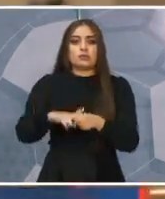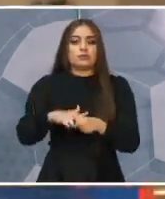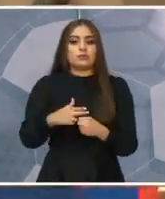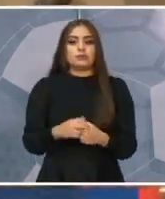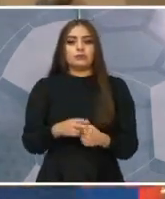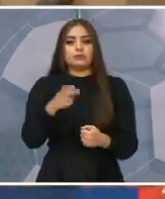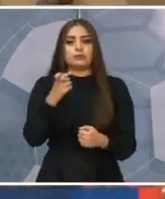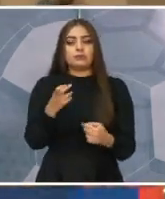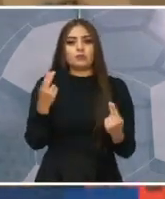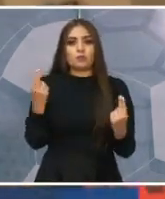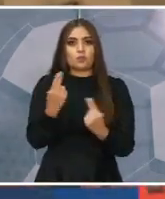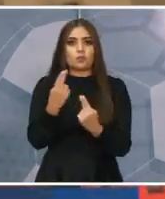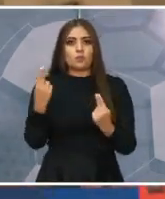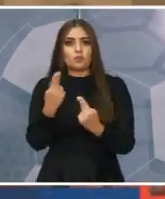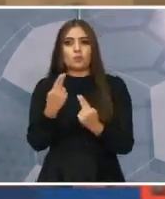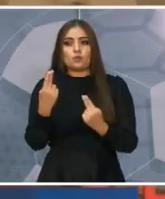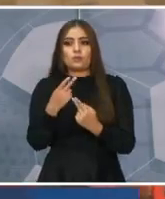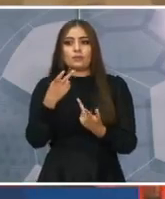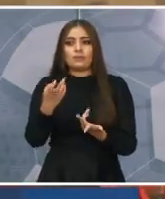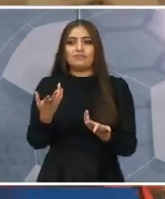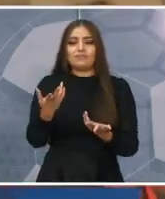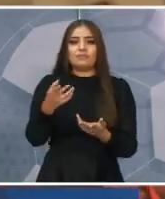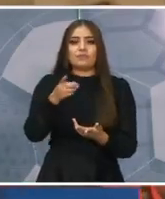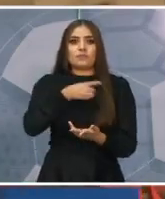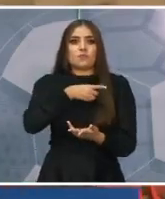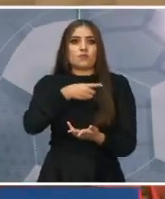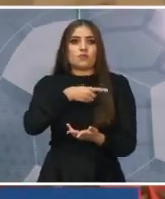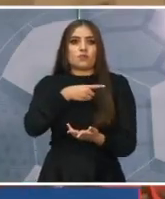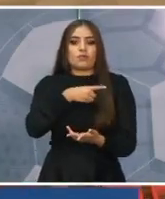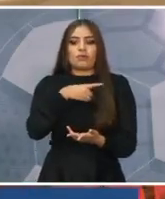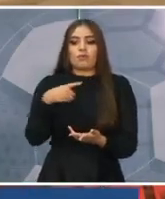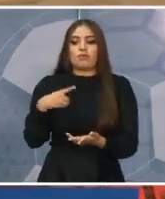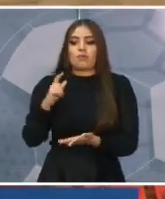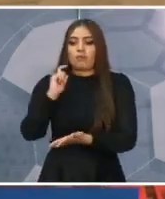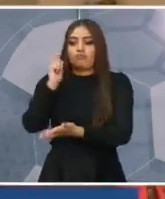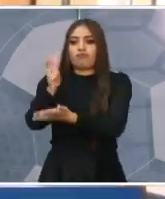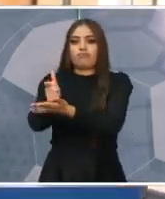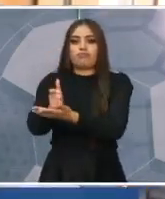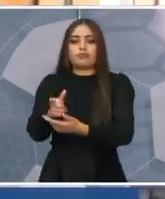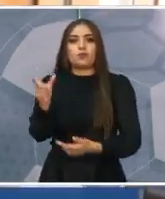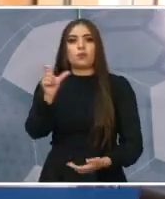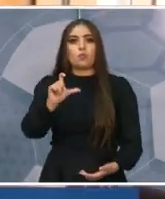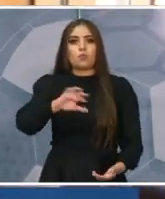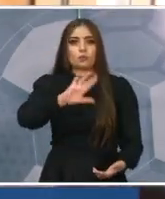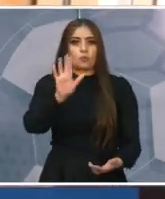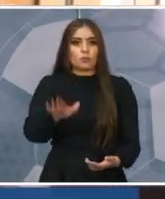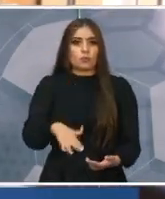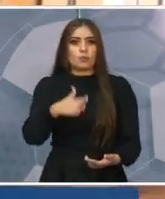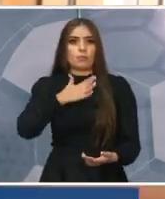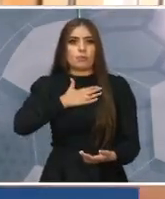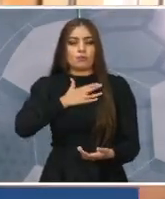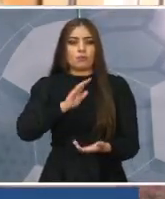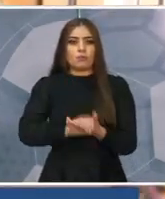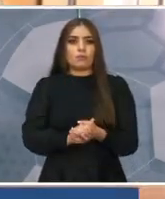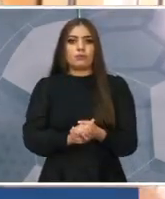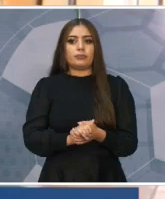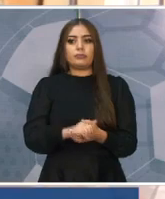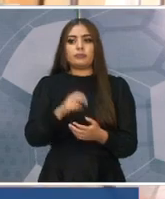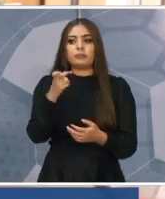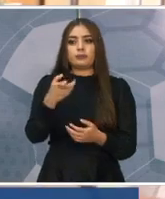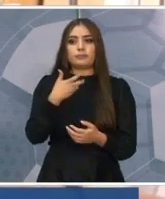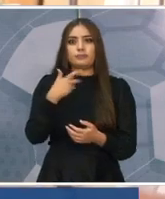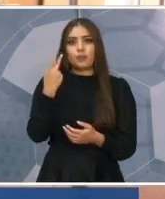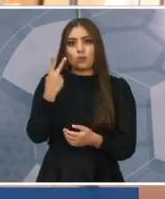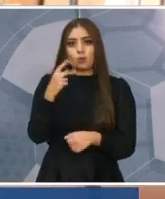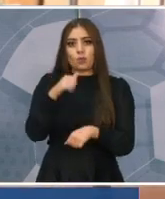su padecimiento por su cuenta. Al morir mi esposo, él tenía 2 números de seguro social